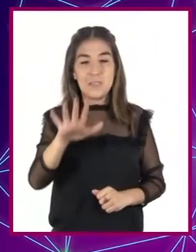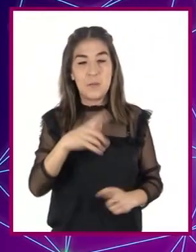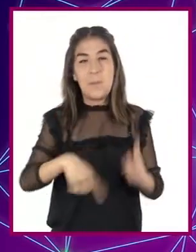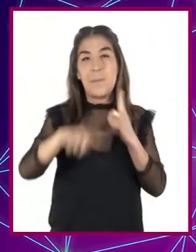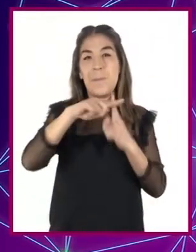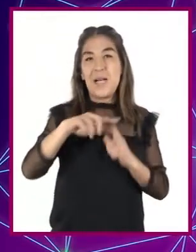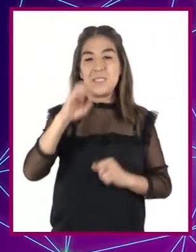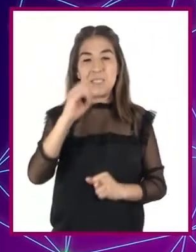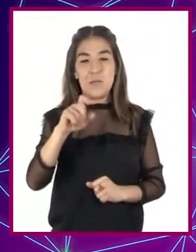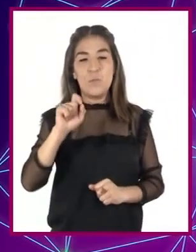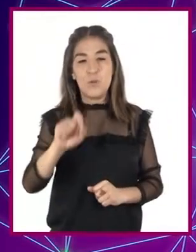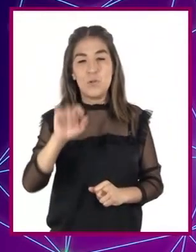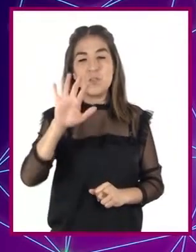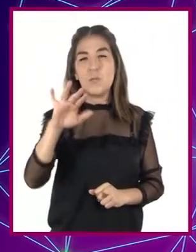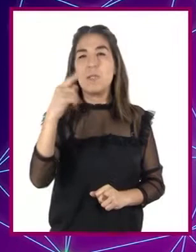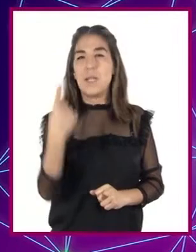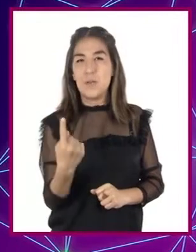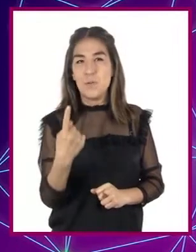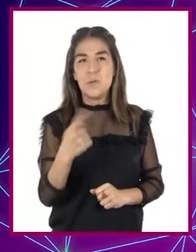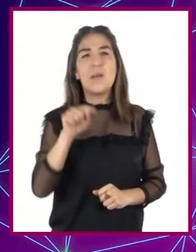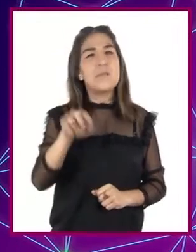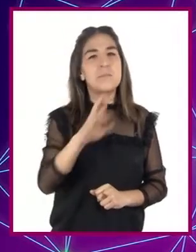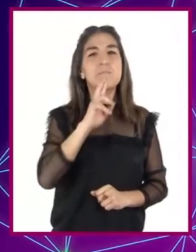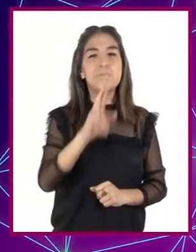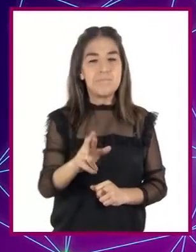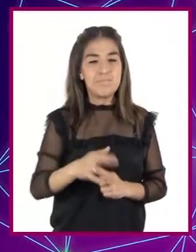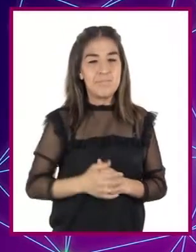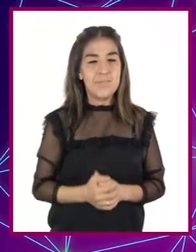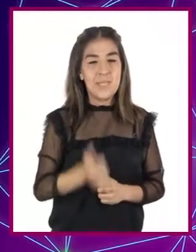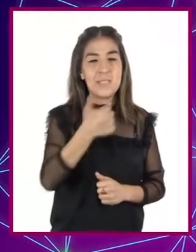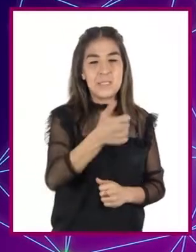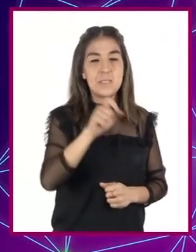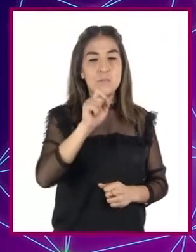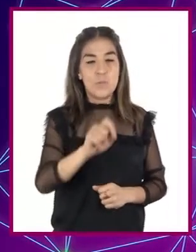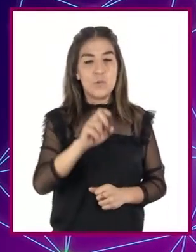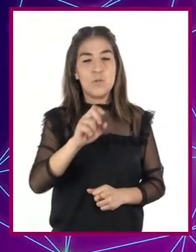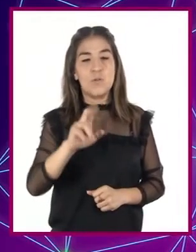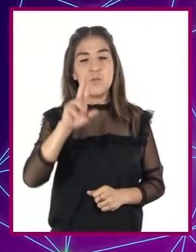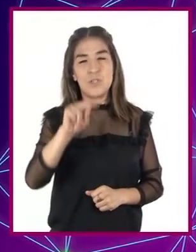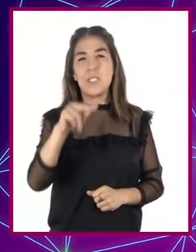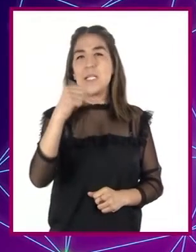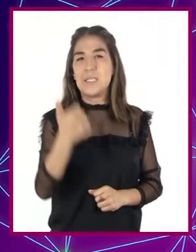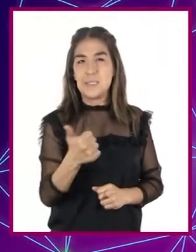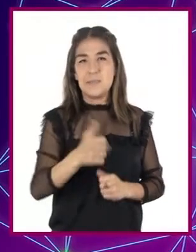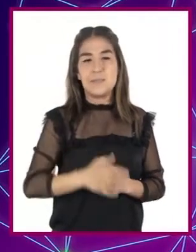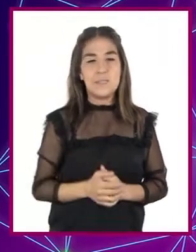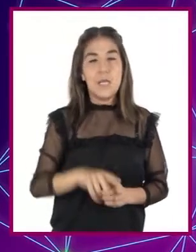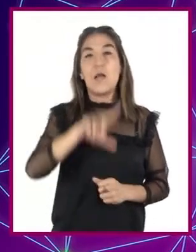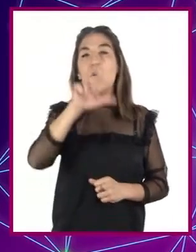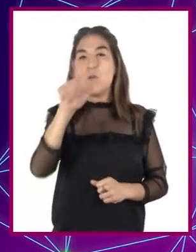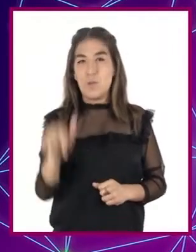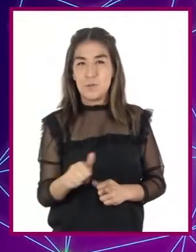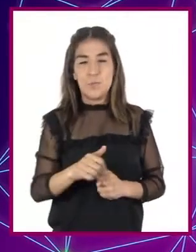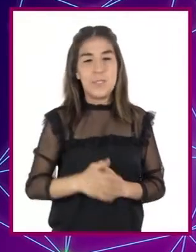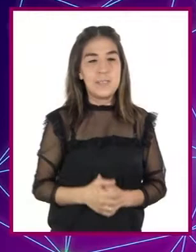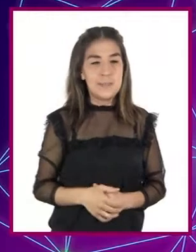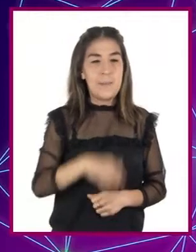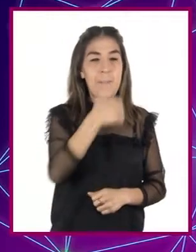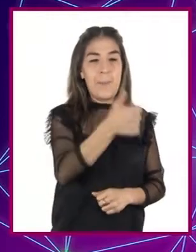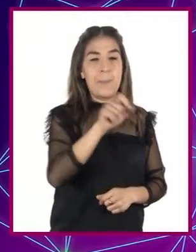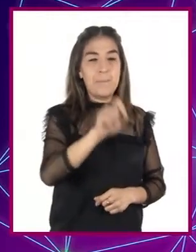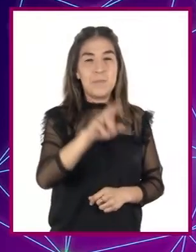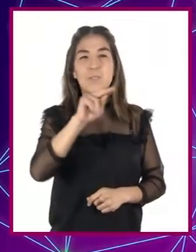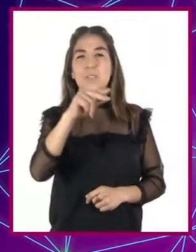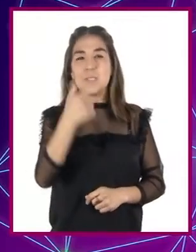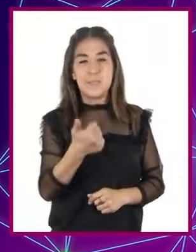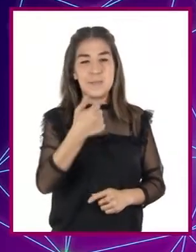más 0.51, que resulta 6.86. Para el siguiente intervalo, a